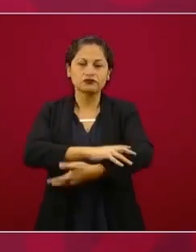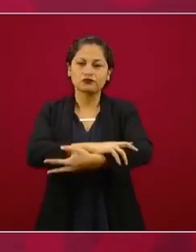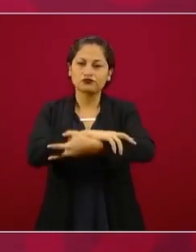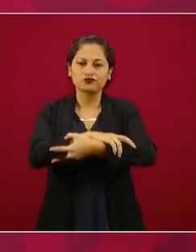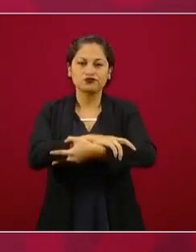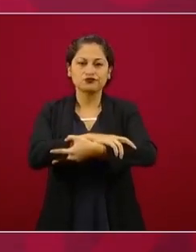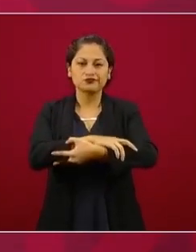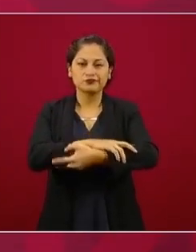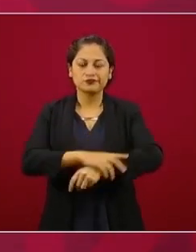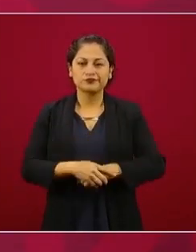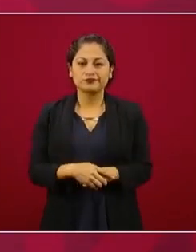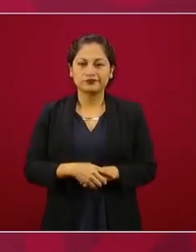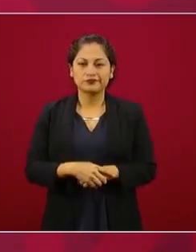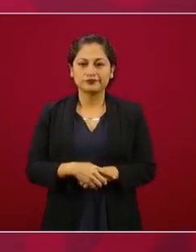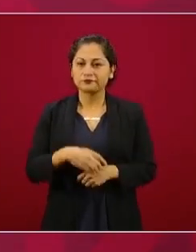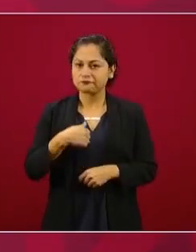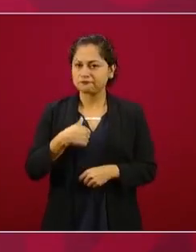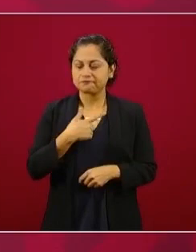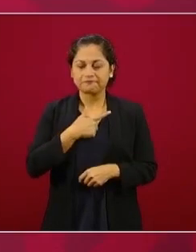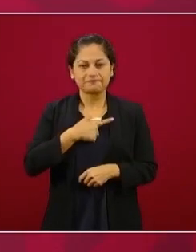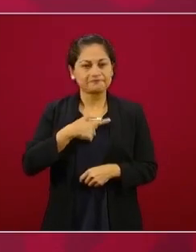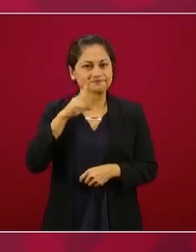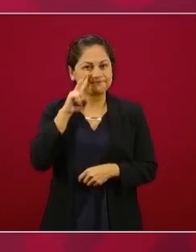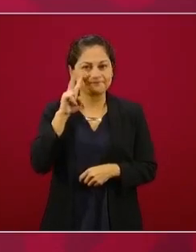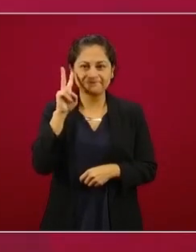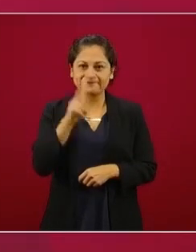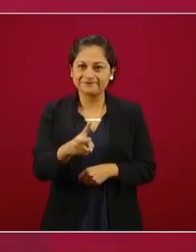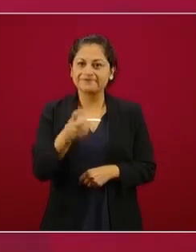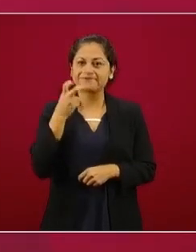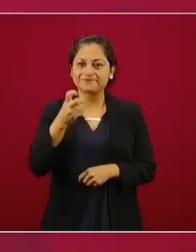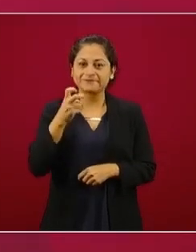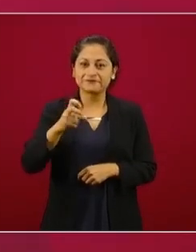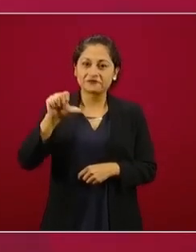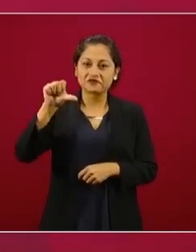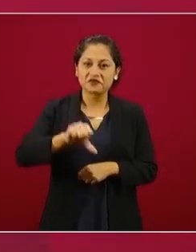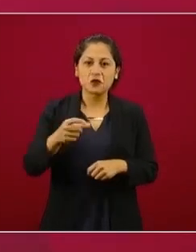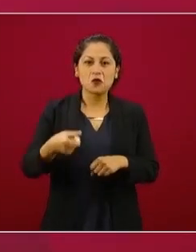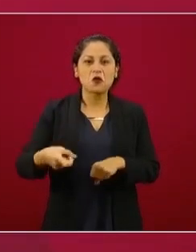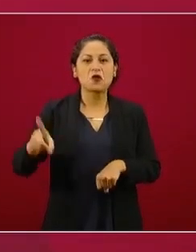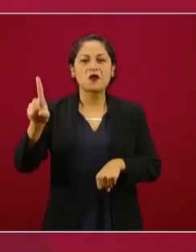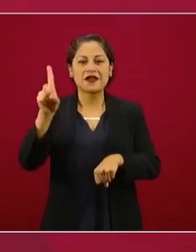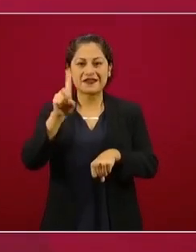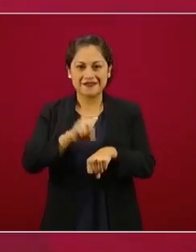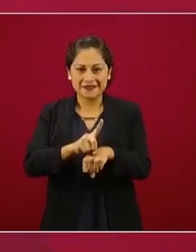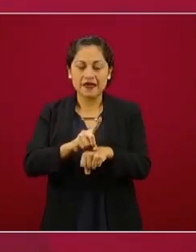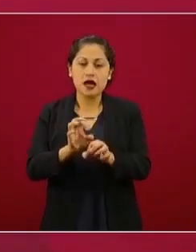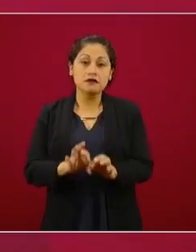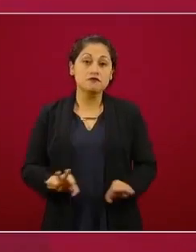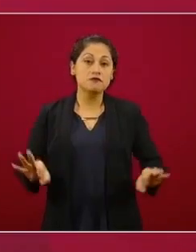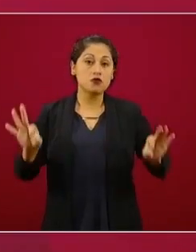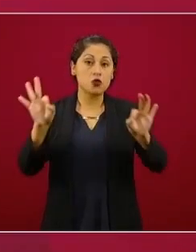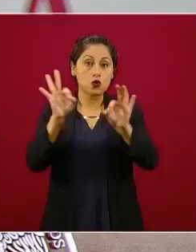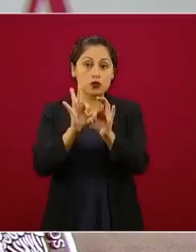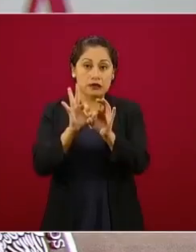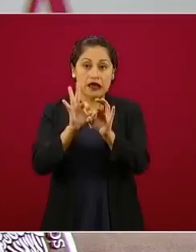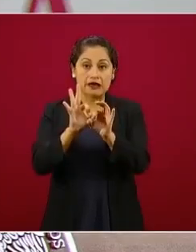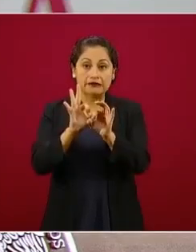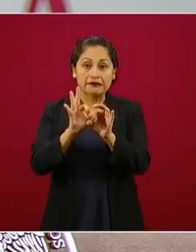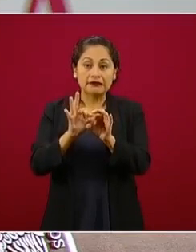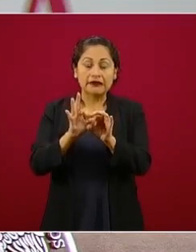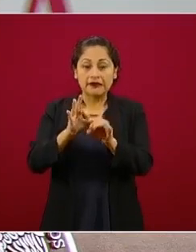mucho gusto por eso estar este día de la enfermera celebrando